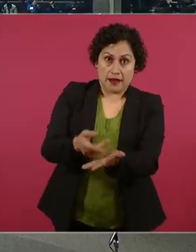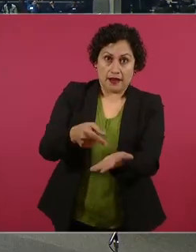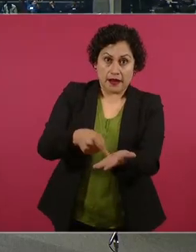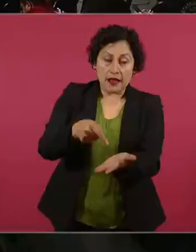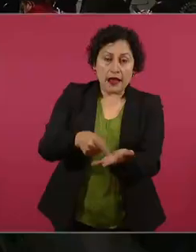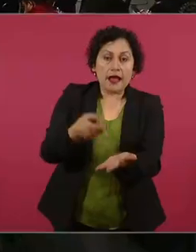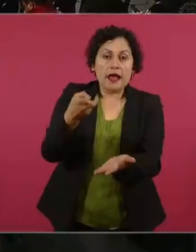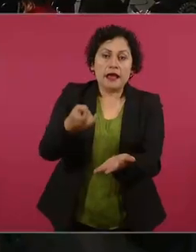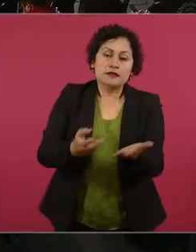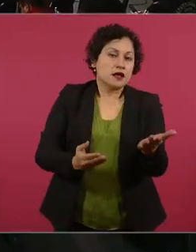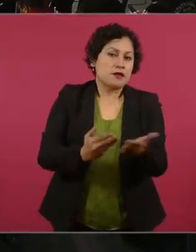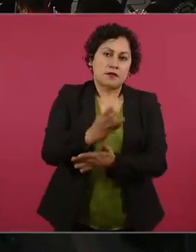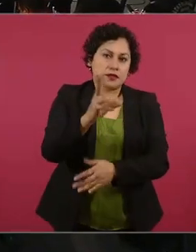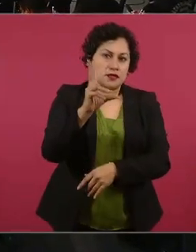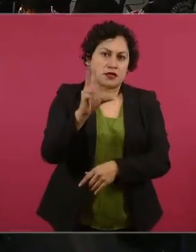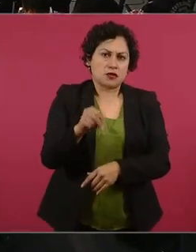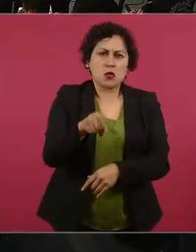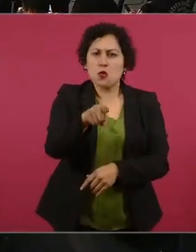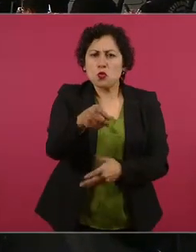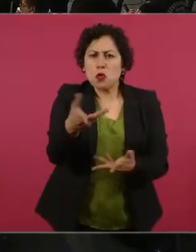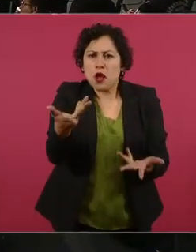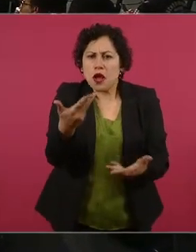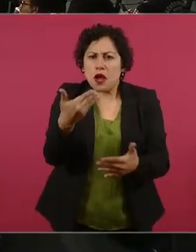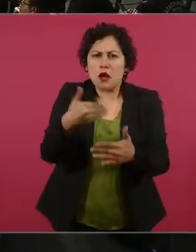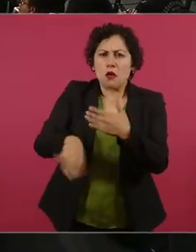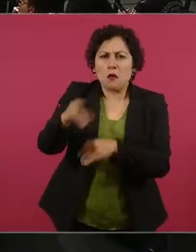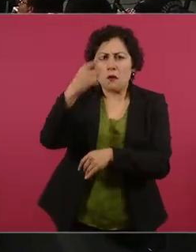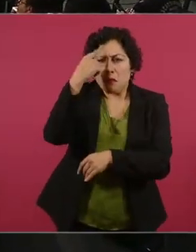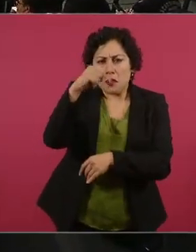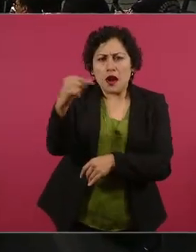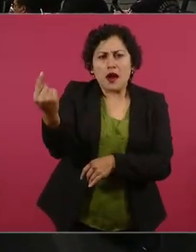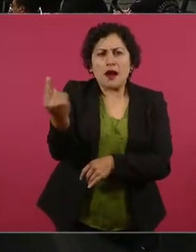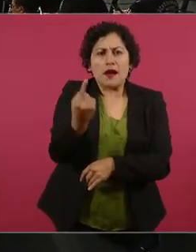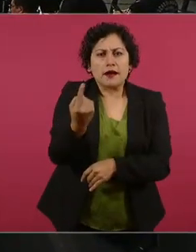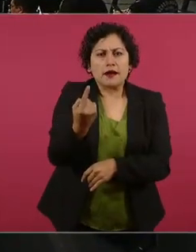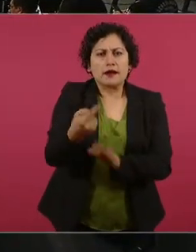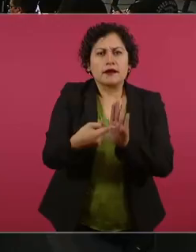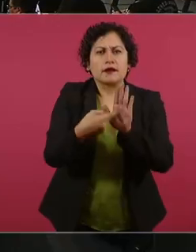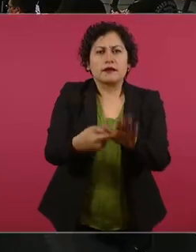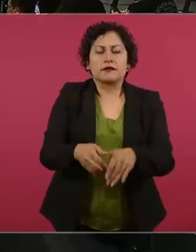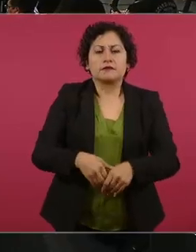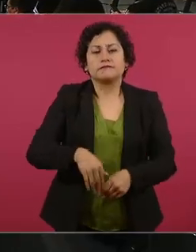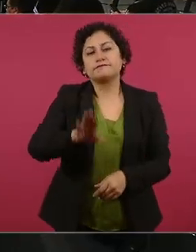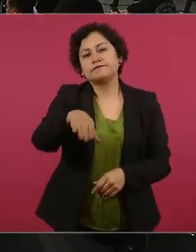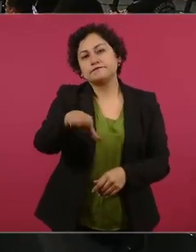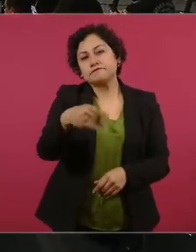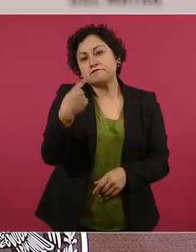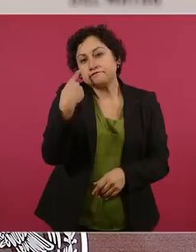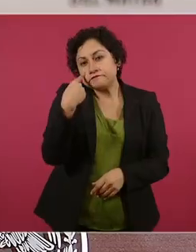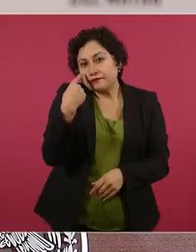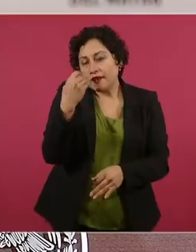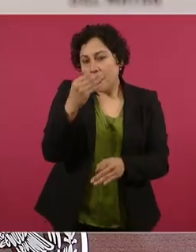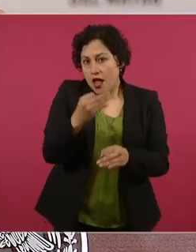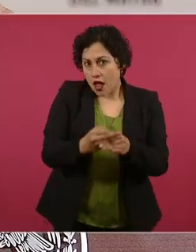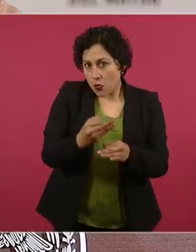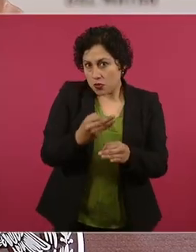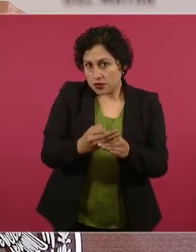se hace entonces este envío para pues exhibir a la oposición. Es que puede ser que no pase ahora,